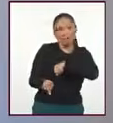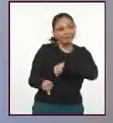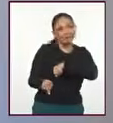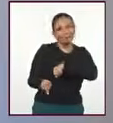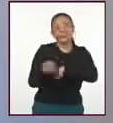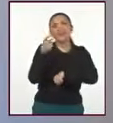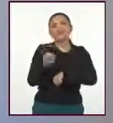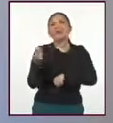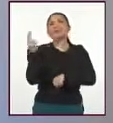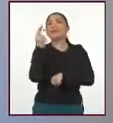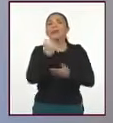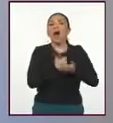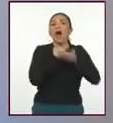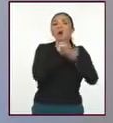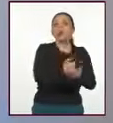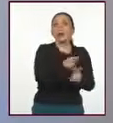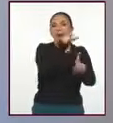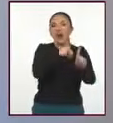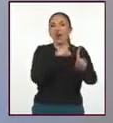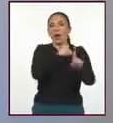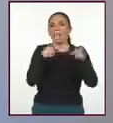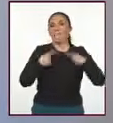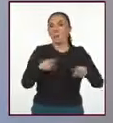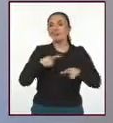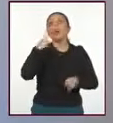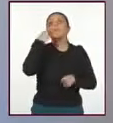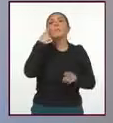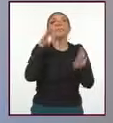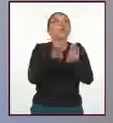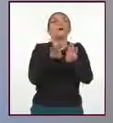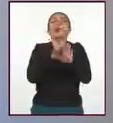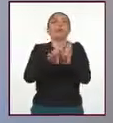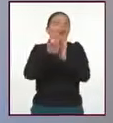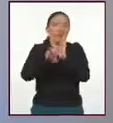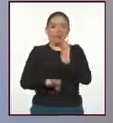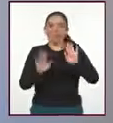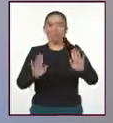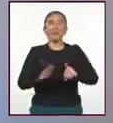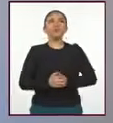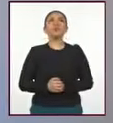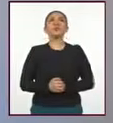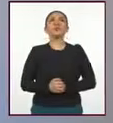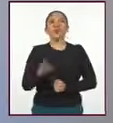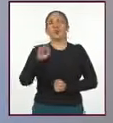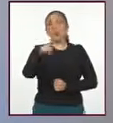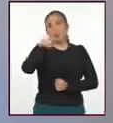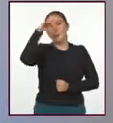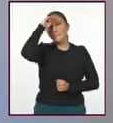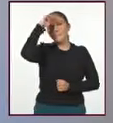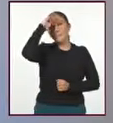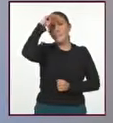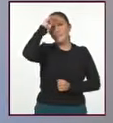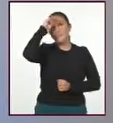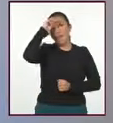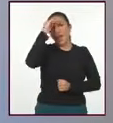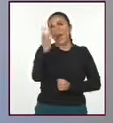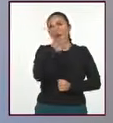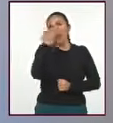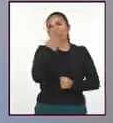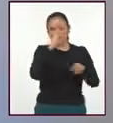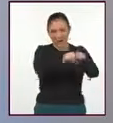puede requerir ayuda. Por poner una situación de ejemplo, si uno piensa en su salón de